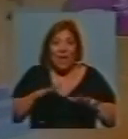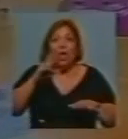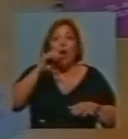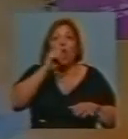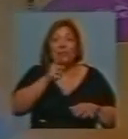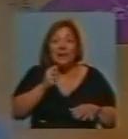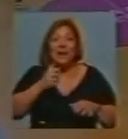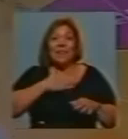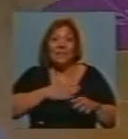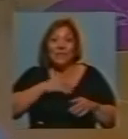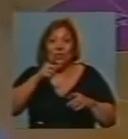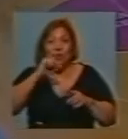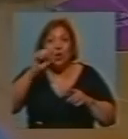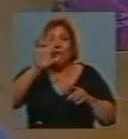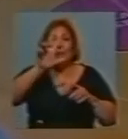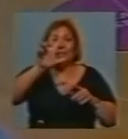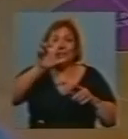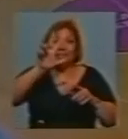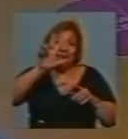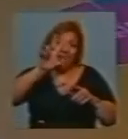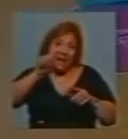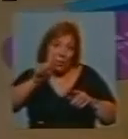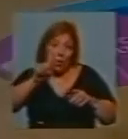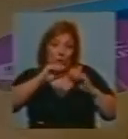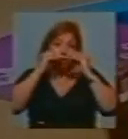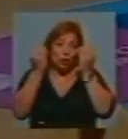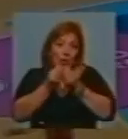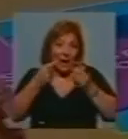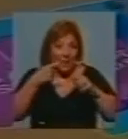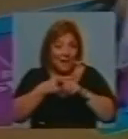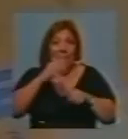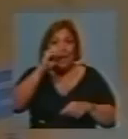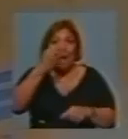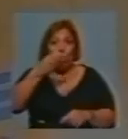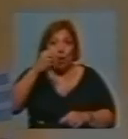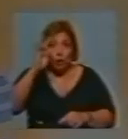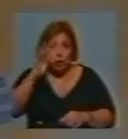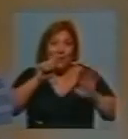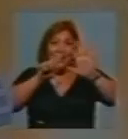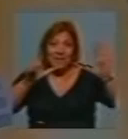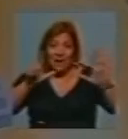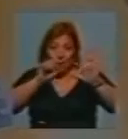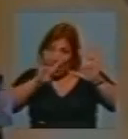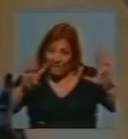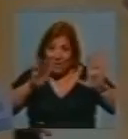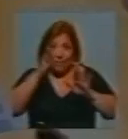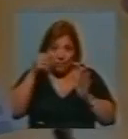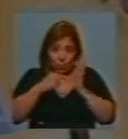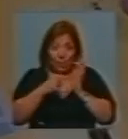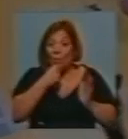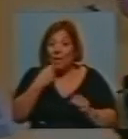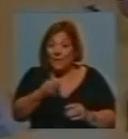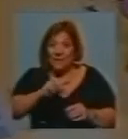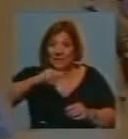10. El Defensor Baxley, goleador con 31. Goleador del partido con 31. Cabot 19 puntos. El viernes se juega la segunda,